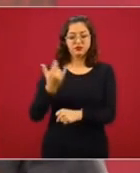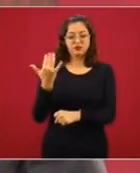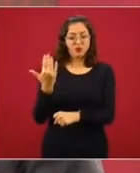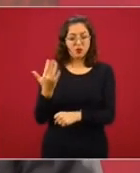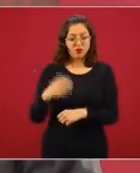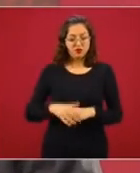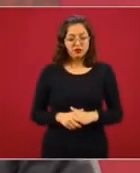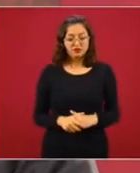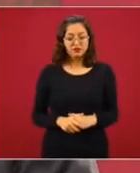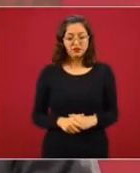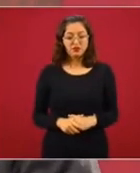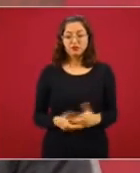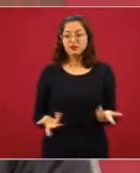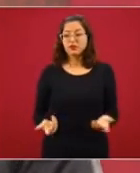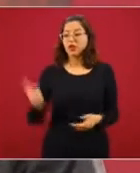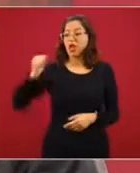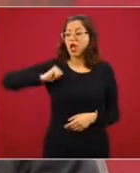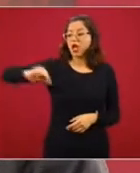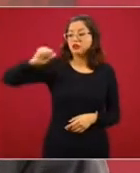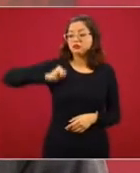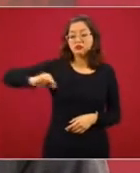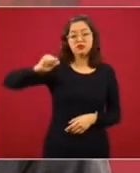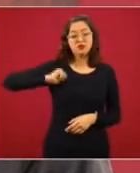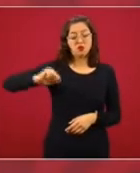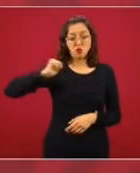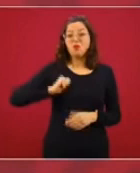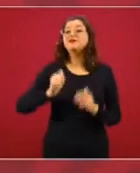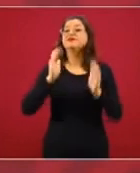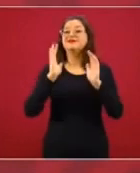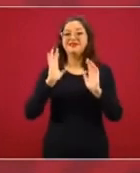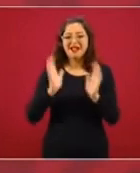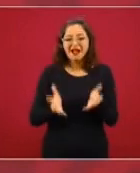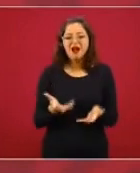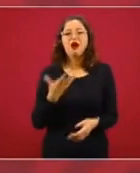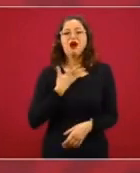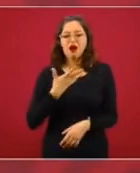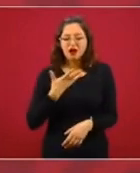que es el antiguo ferrocarril del sureste.